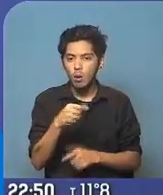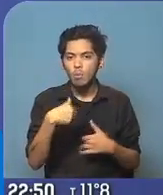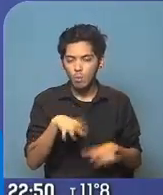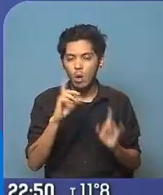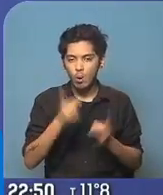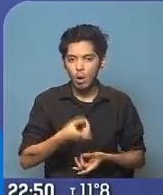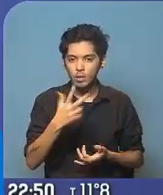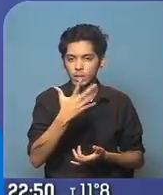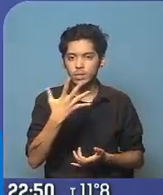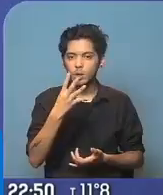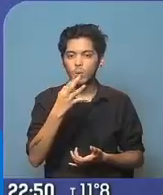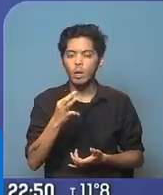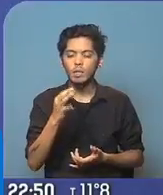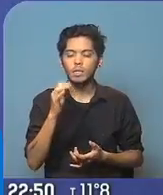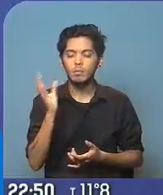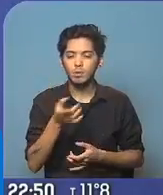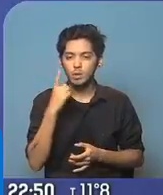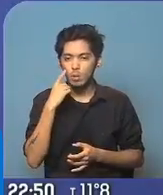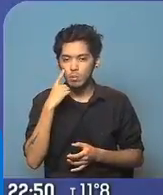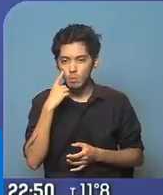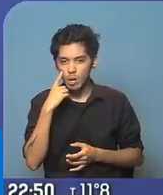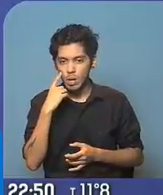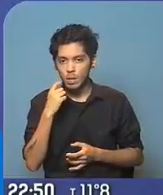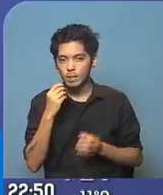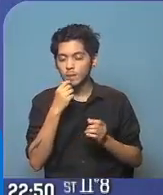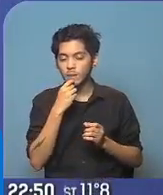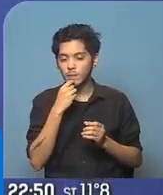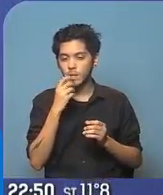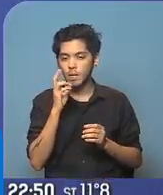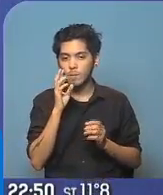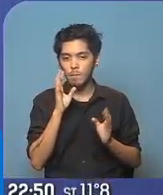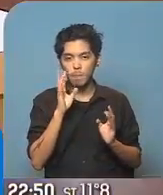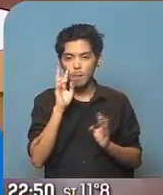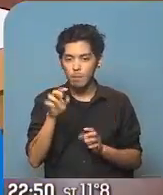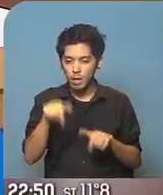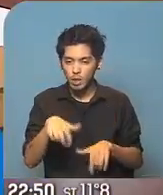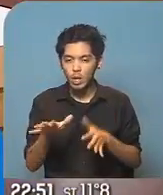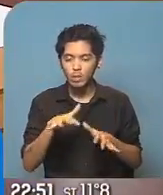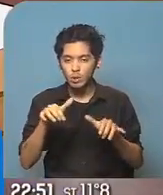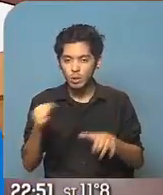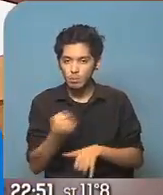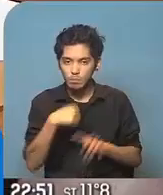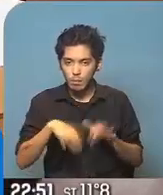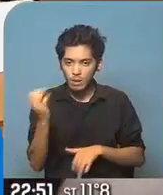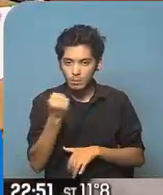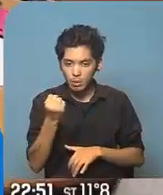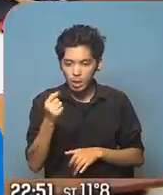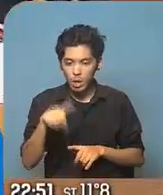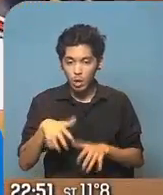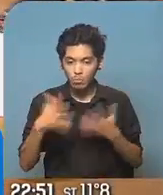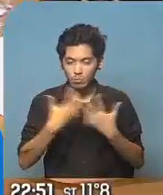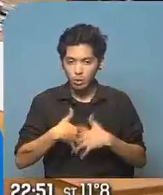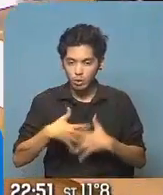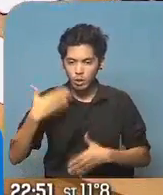30, 35, 40% que tiene Lula. Ahora, si uno saca el foco de lo que estamos viendo, digo, la coyuntura, uno ve un proceso de regresión, la